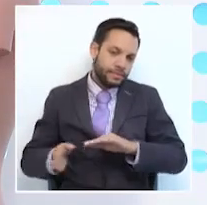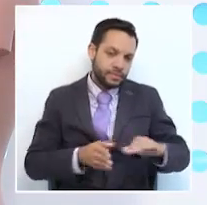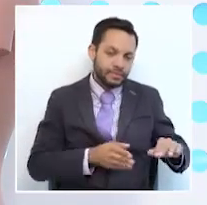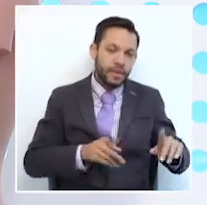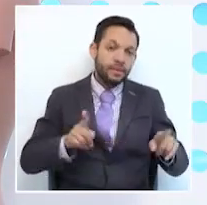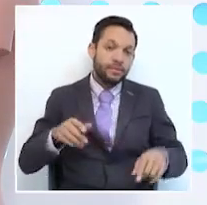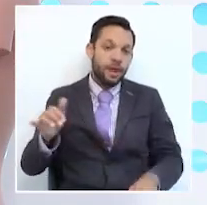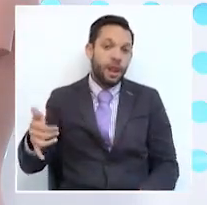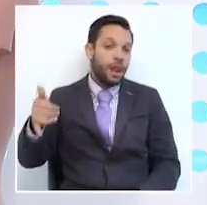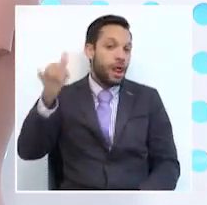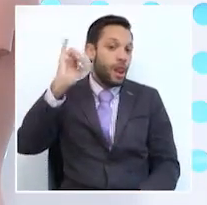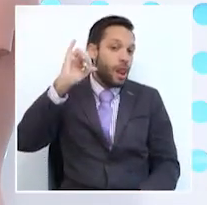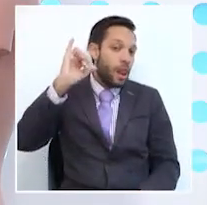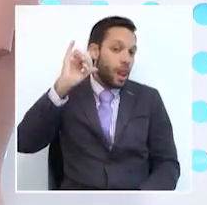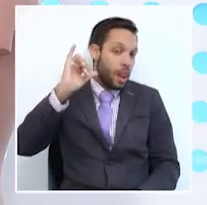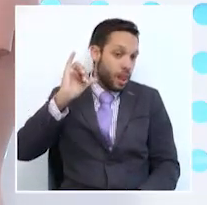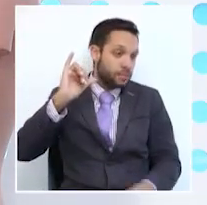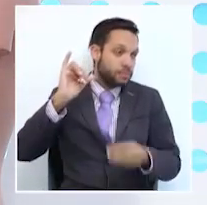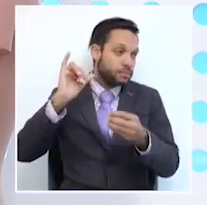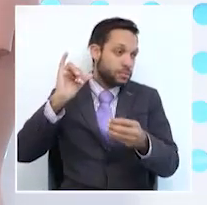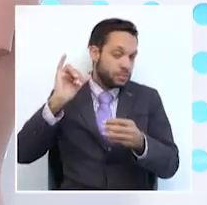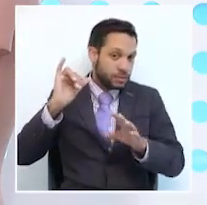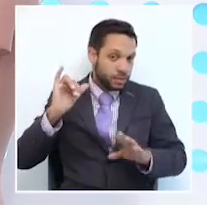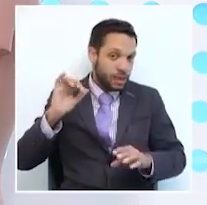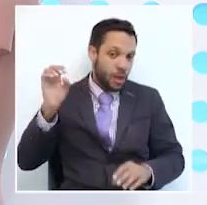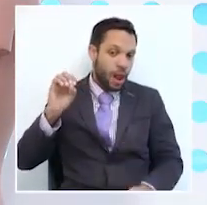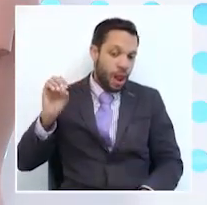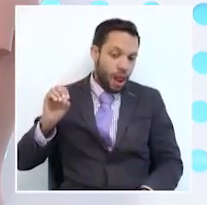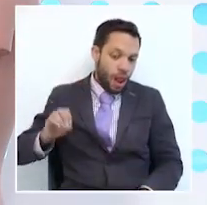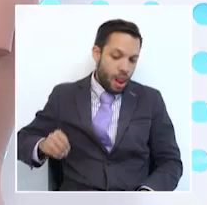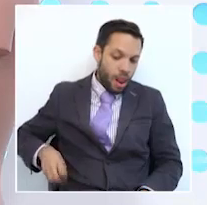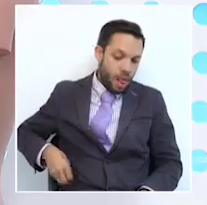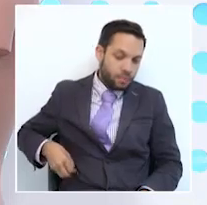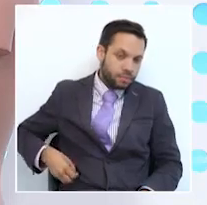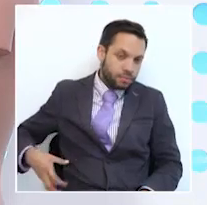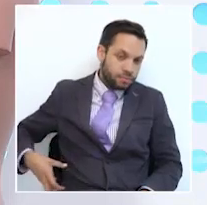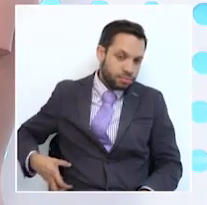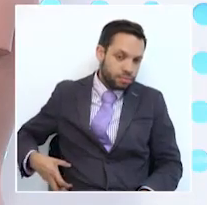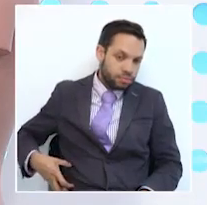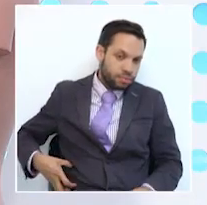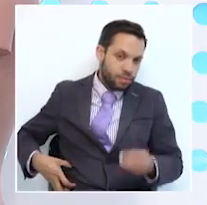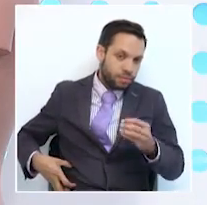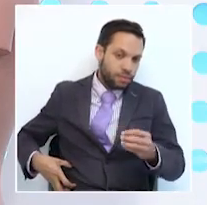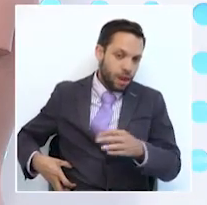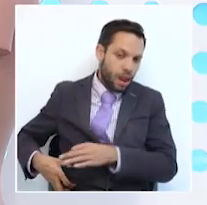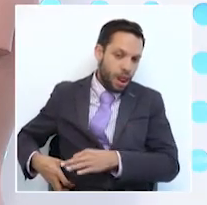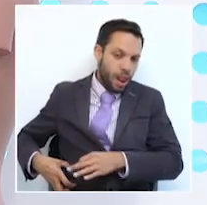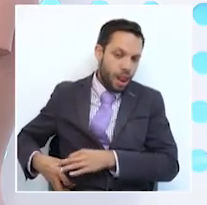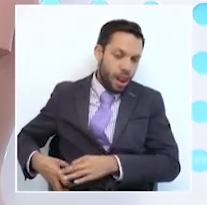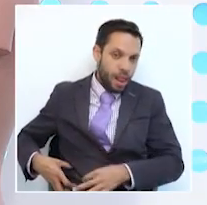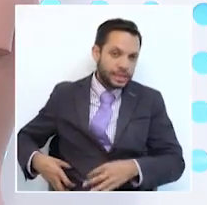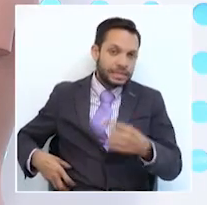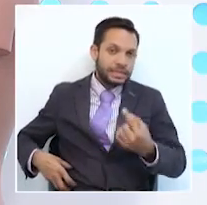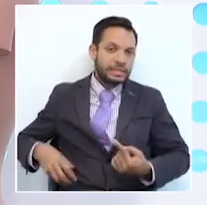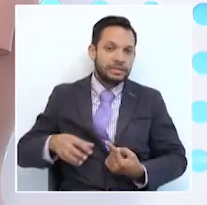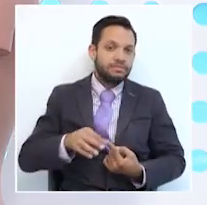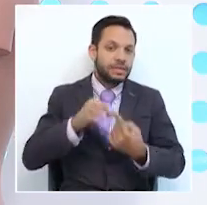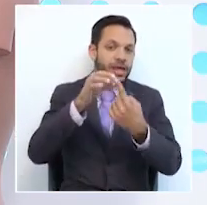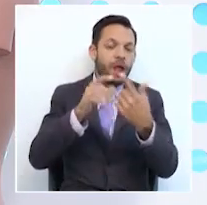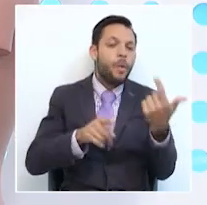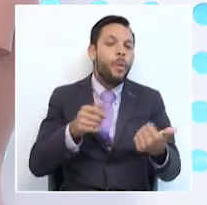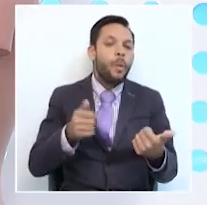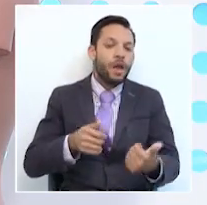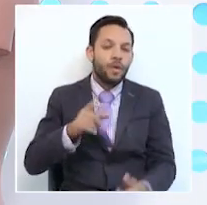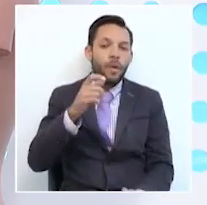cálculos ellas sacan y sacan y sacan calcio llenan estos riñones especialmente las gaseosas oscuras esto